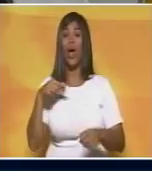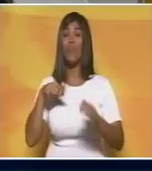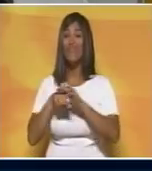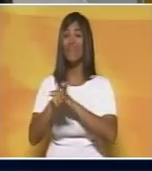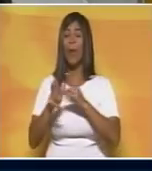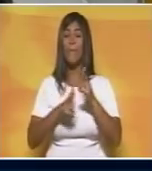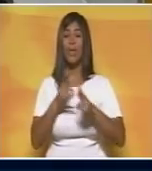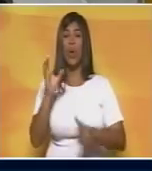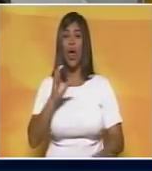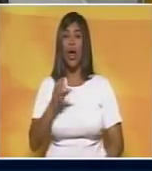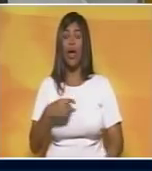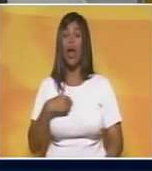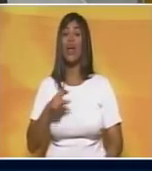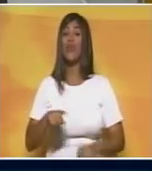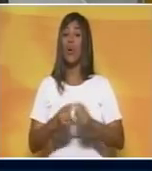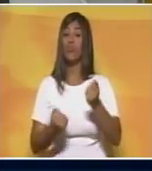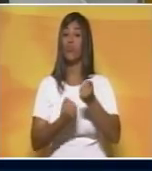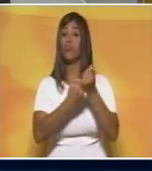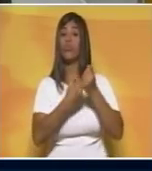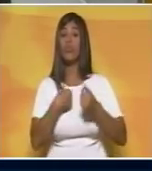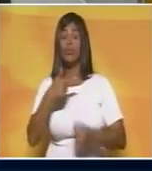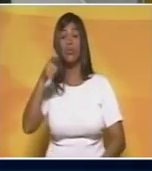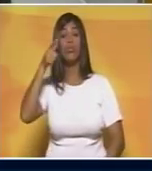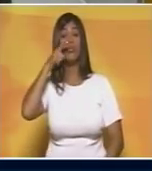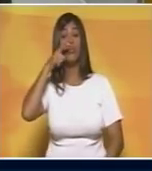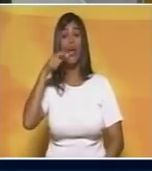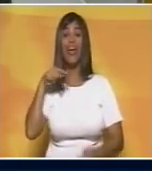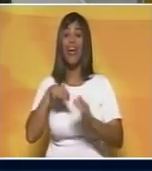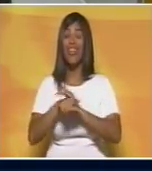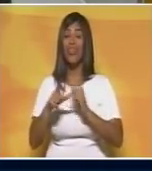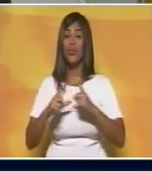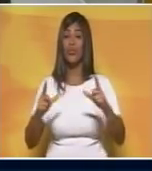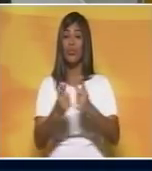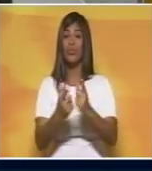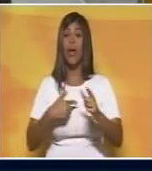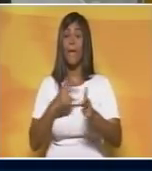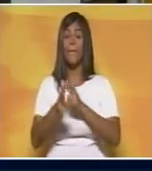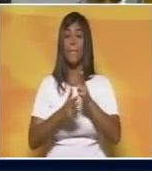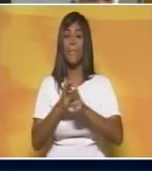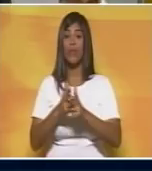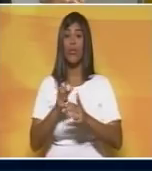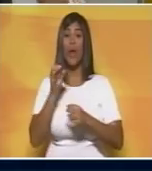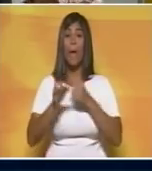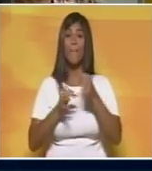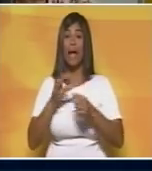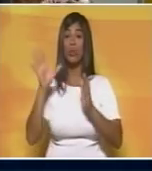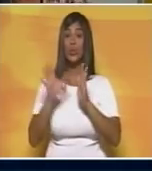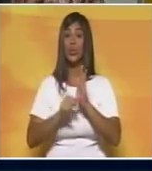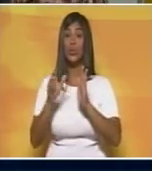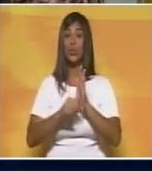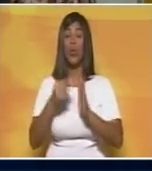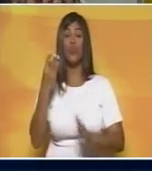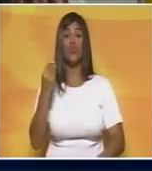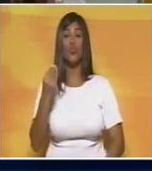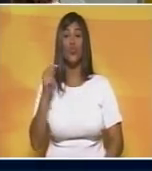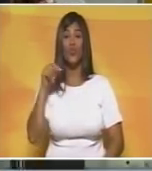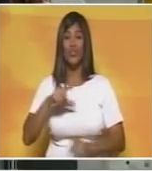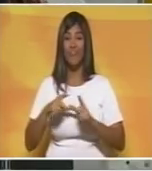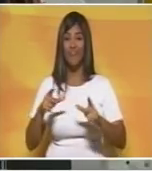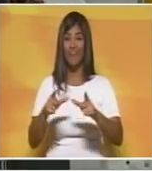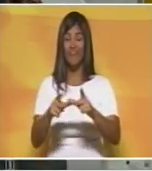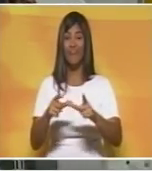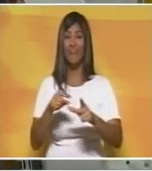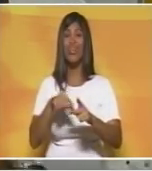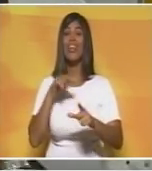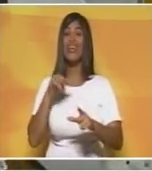Caracas es que sea reforzada la seguridad dentro del sistema, pues aseguran que los robos y hurtos dentro de las